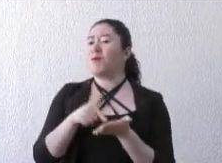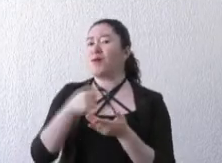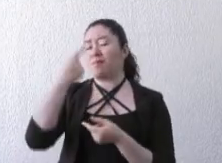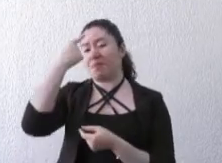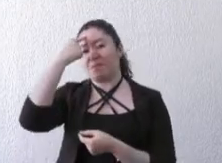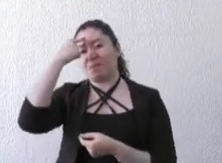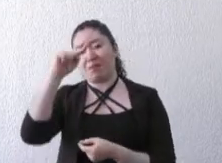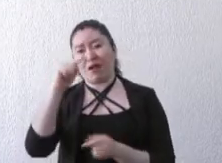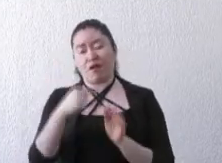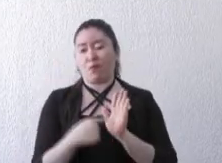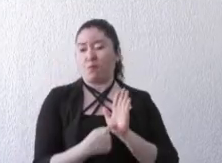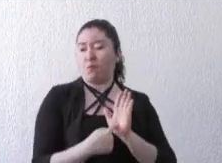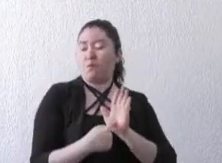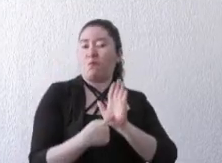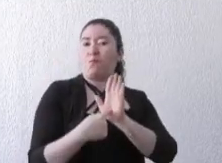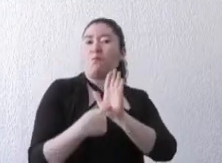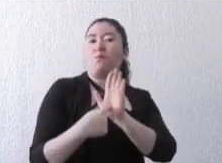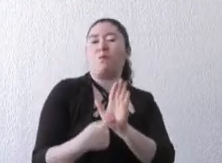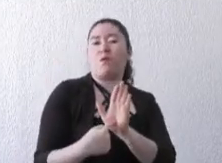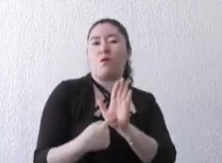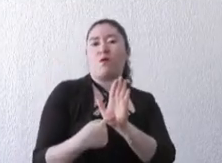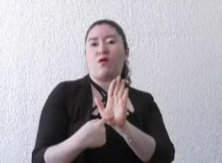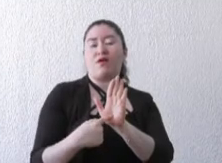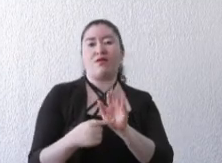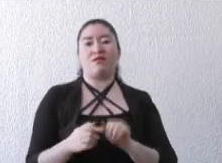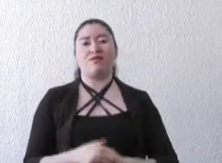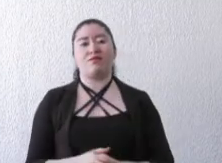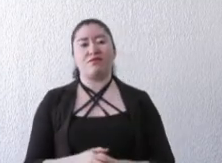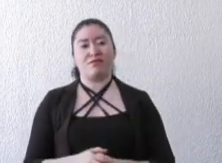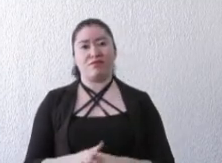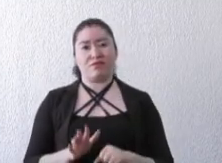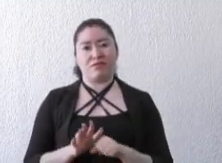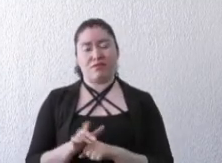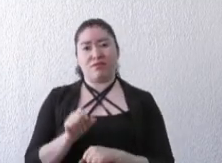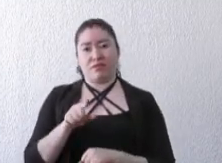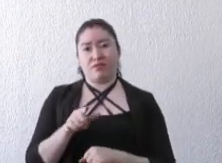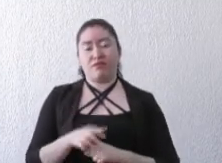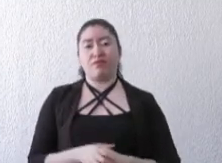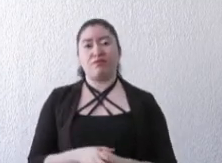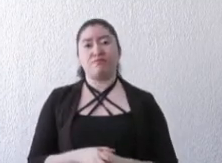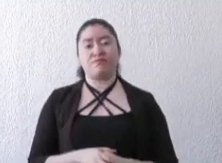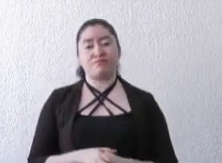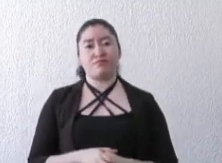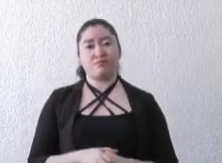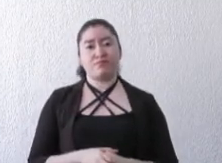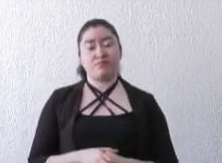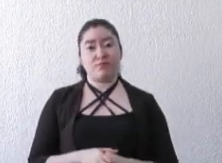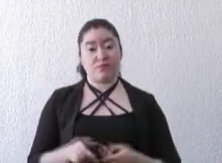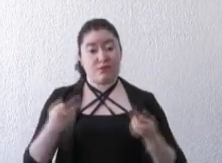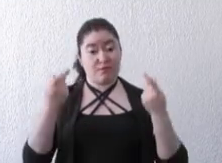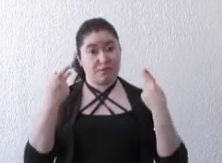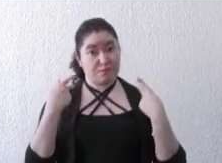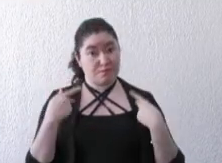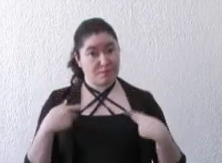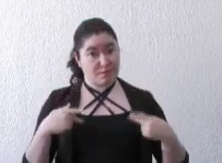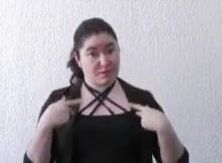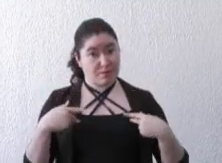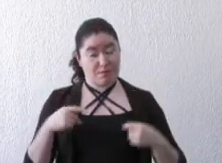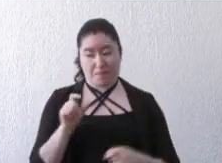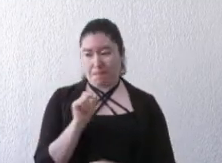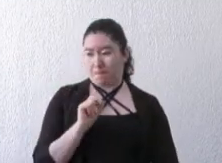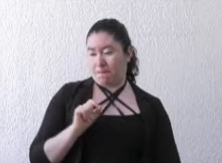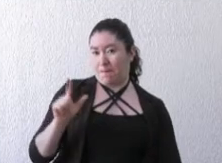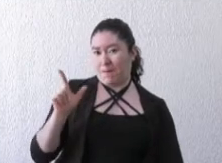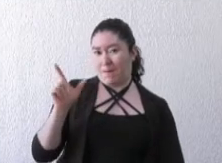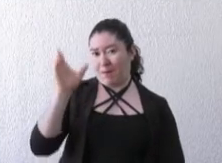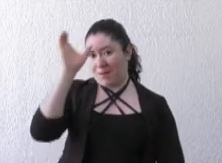puedan exponer su actividad cultural los profesionales de la cultura, sino también los que